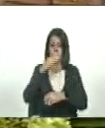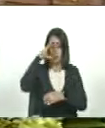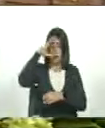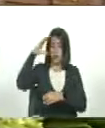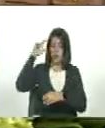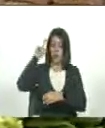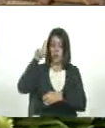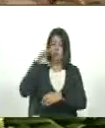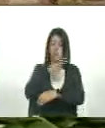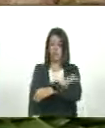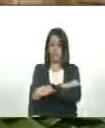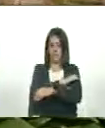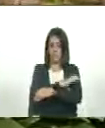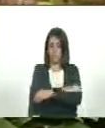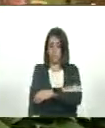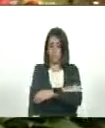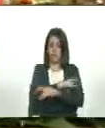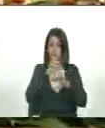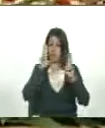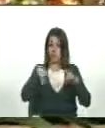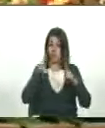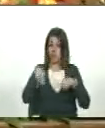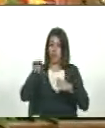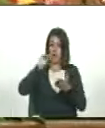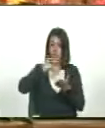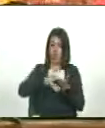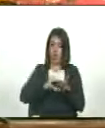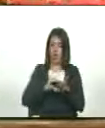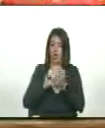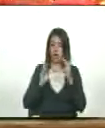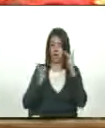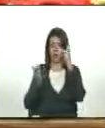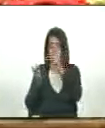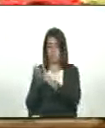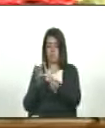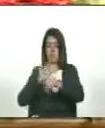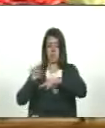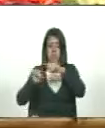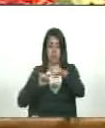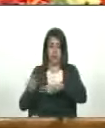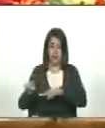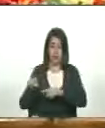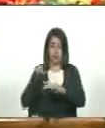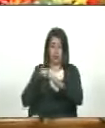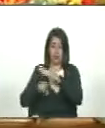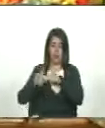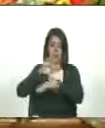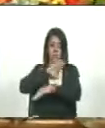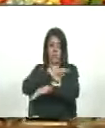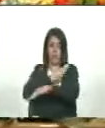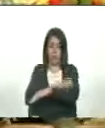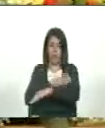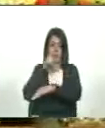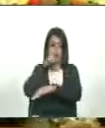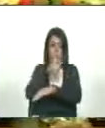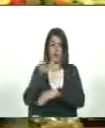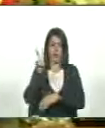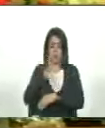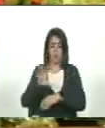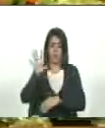Dios que el extremismo nunca llegue a nuestra patria ni a gobernar ni a acceder al poder político